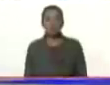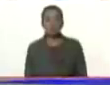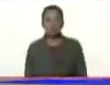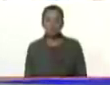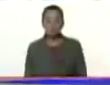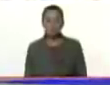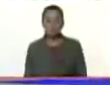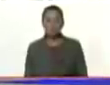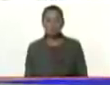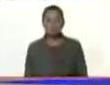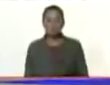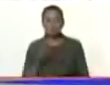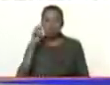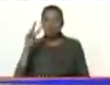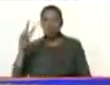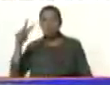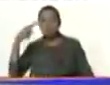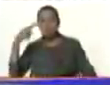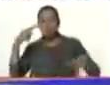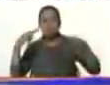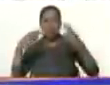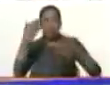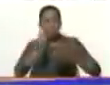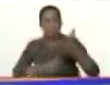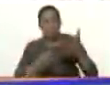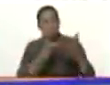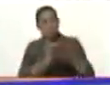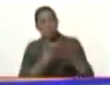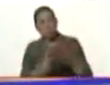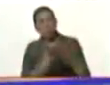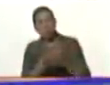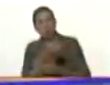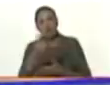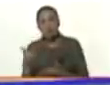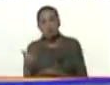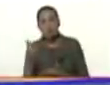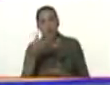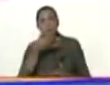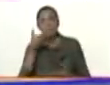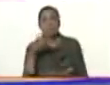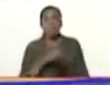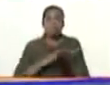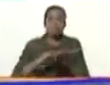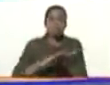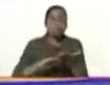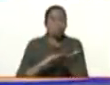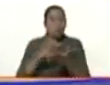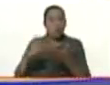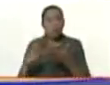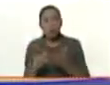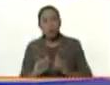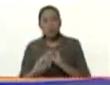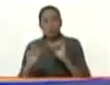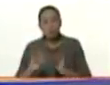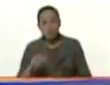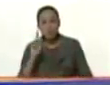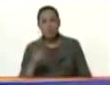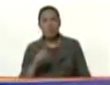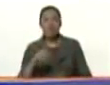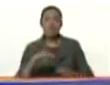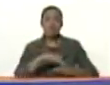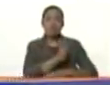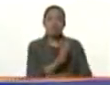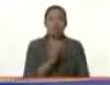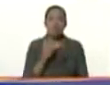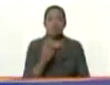He escuchado las propuestas de ustedes para mejorar sus condiciones materiales. Inclusive,